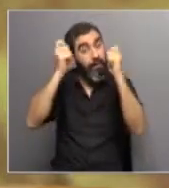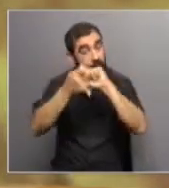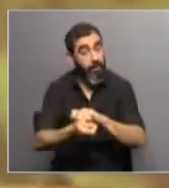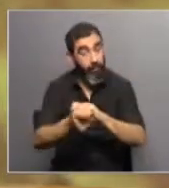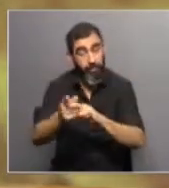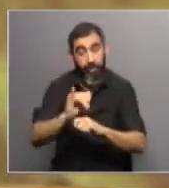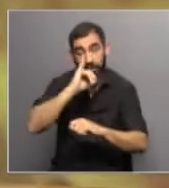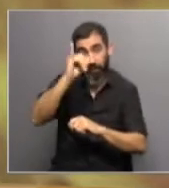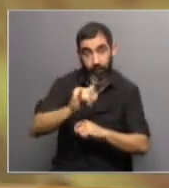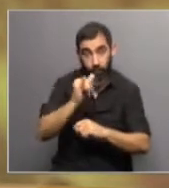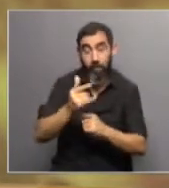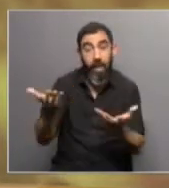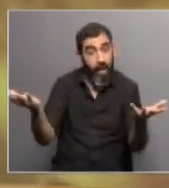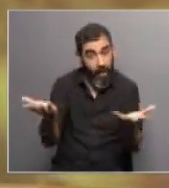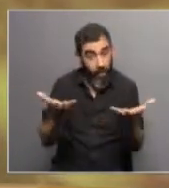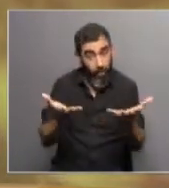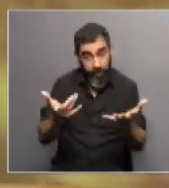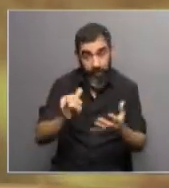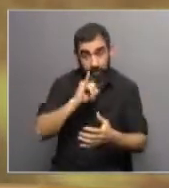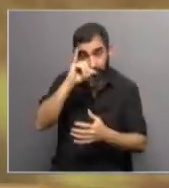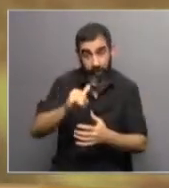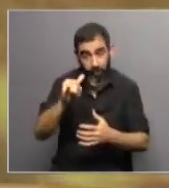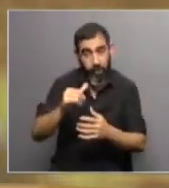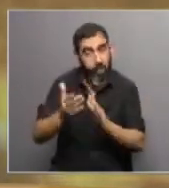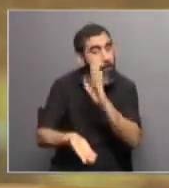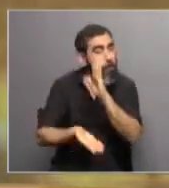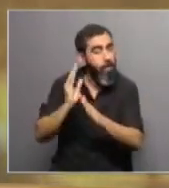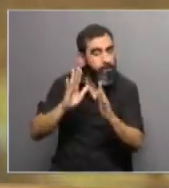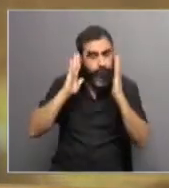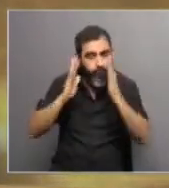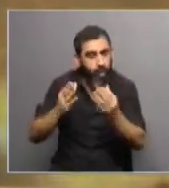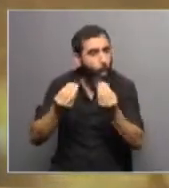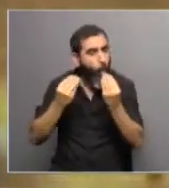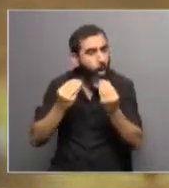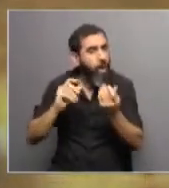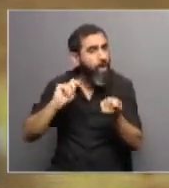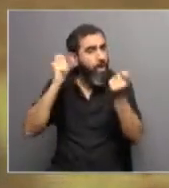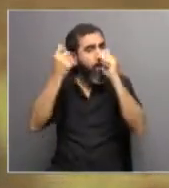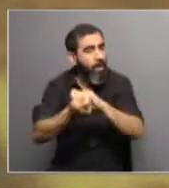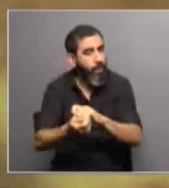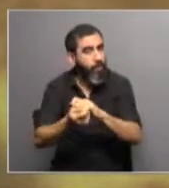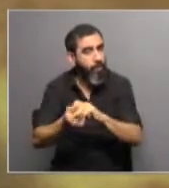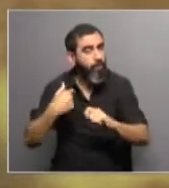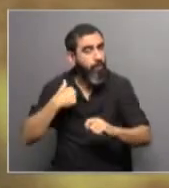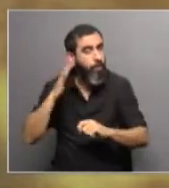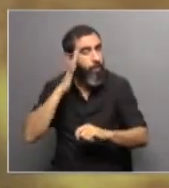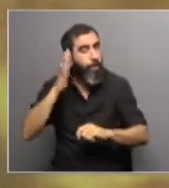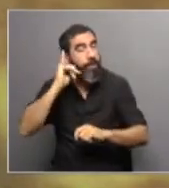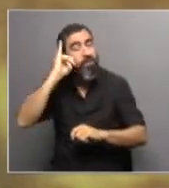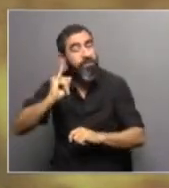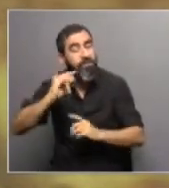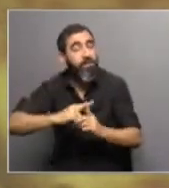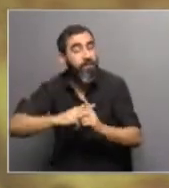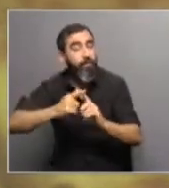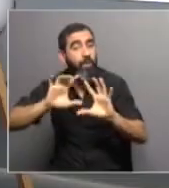el informe es que ahora en este informe se hace mucho énfasis en cuáles serían los cambios que uno podría esperar si la temperatura